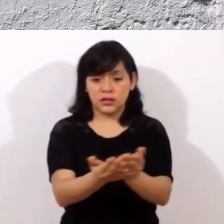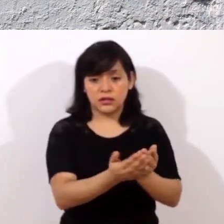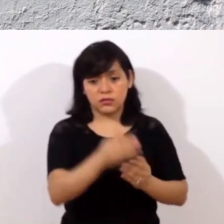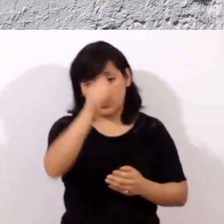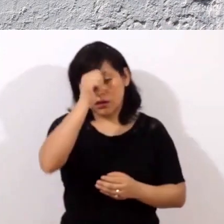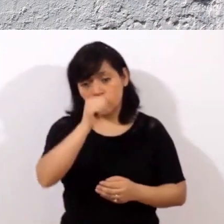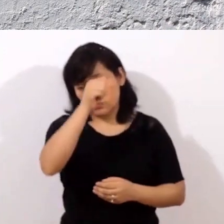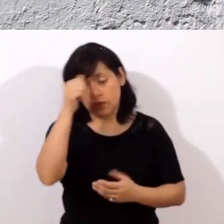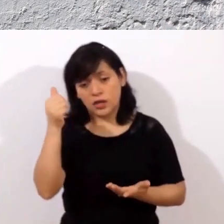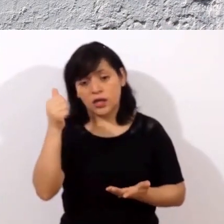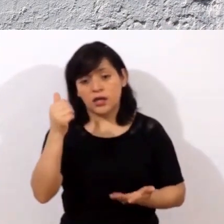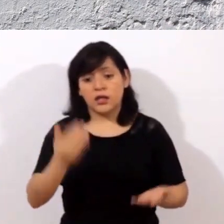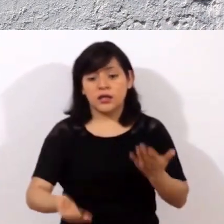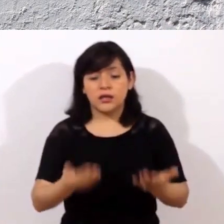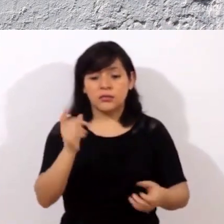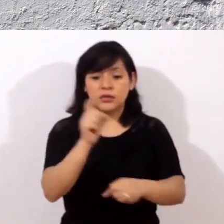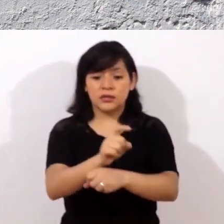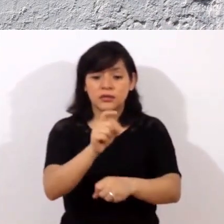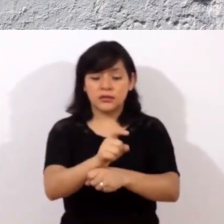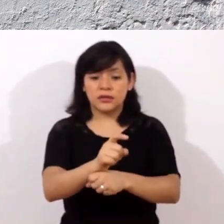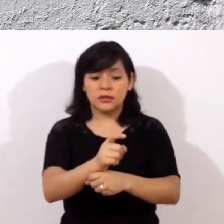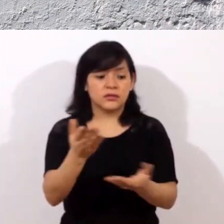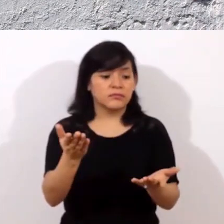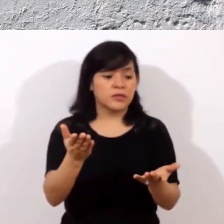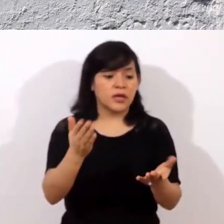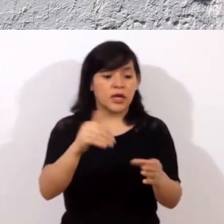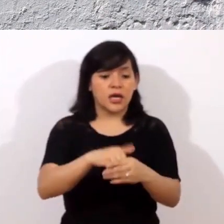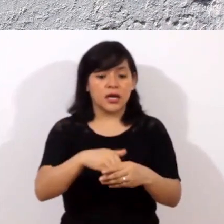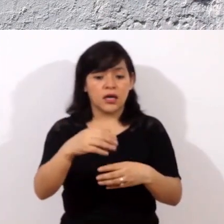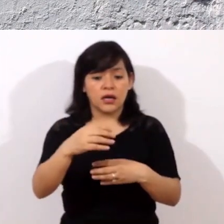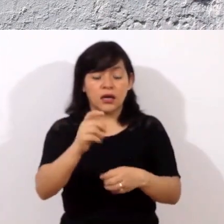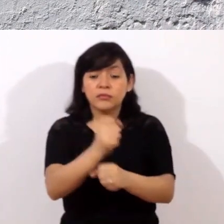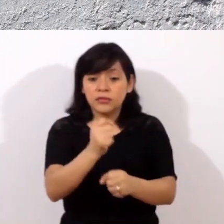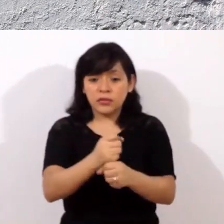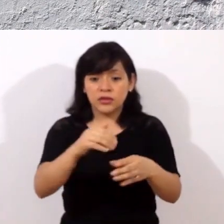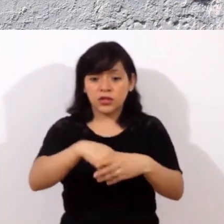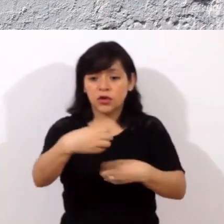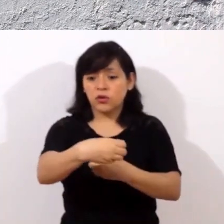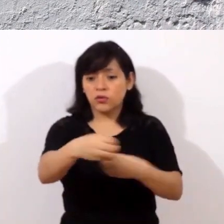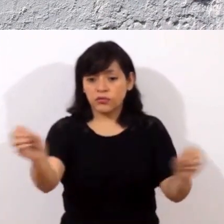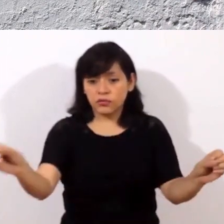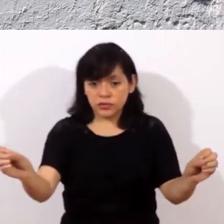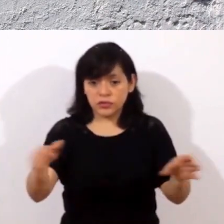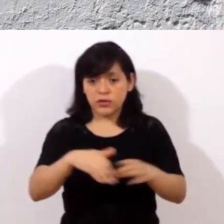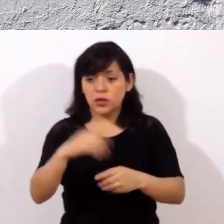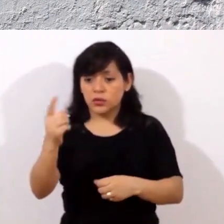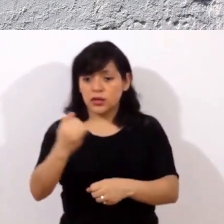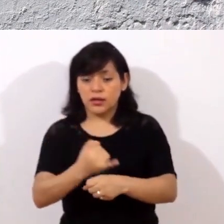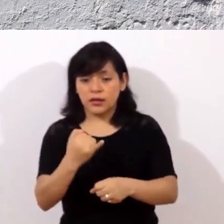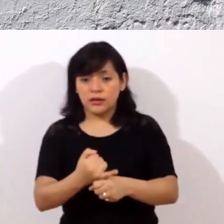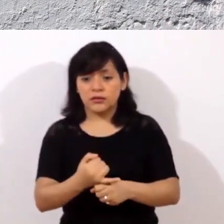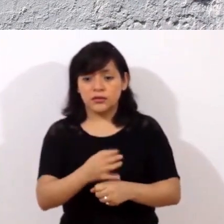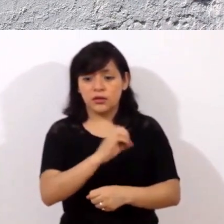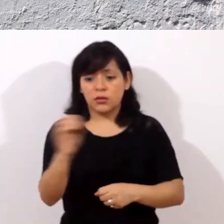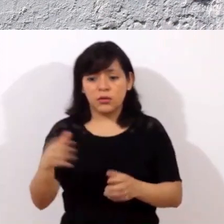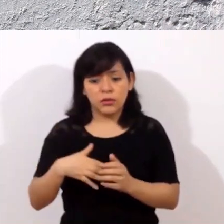tal vez en una oficina en la iglesia, o tal vez que estés guiando un tiempo de estudio bíblico. a los jóvenes, a